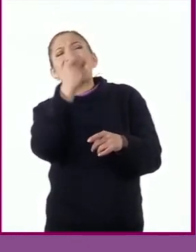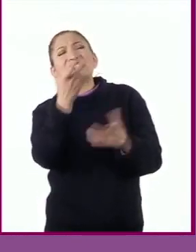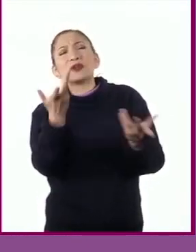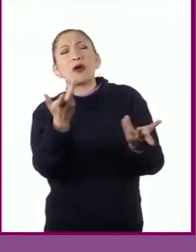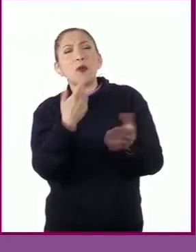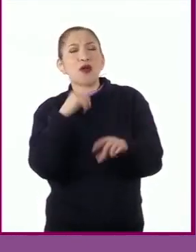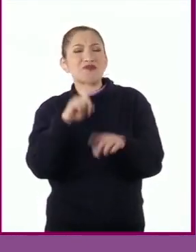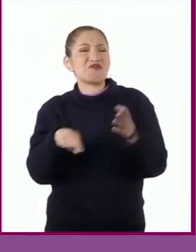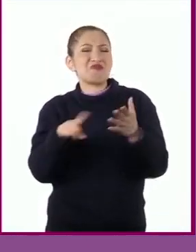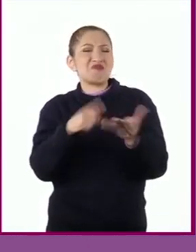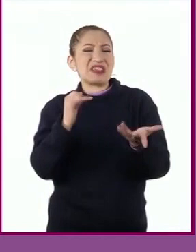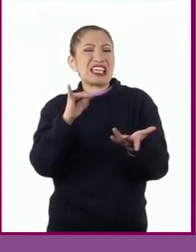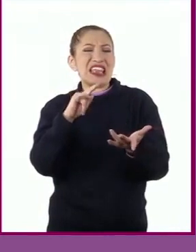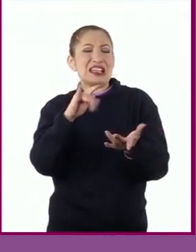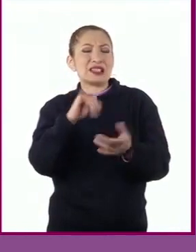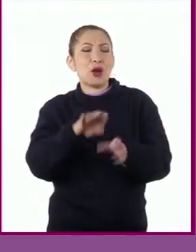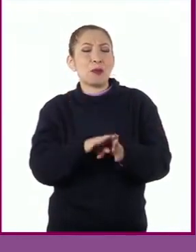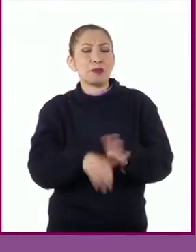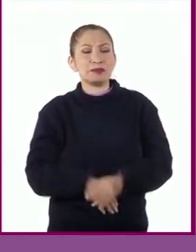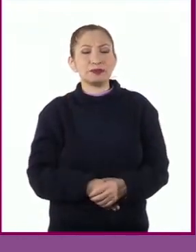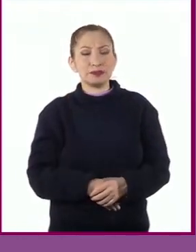efecto?